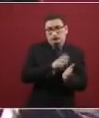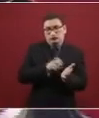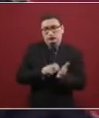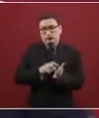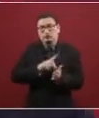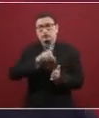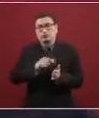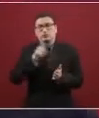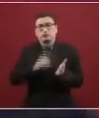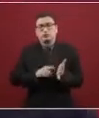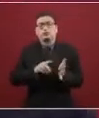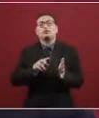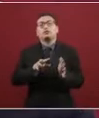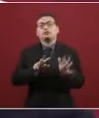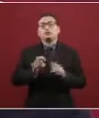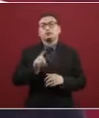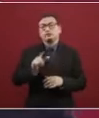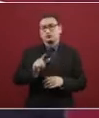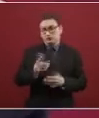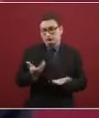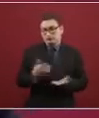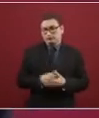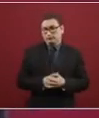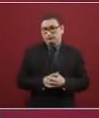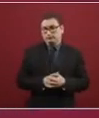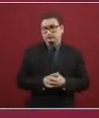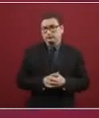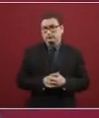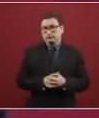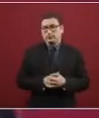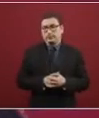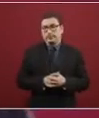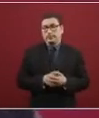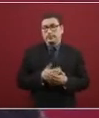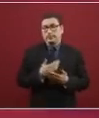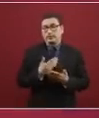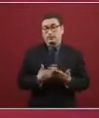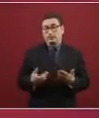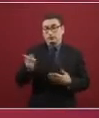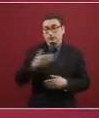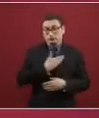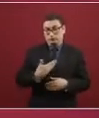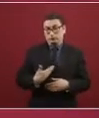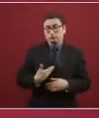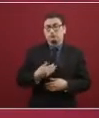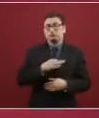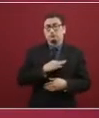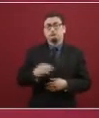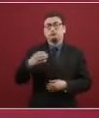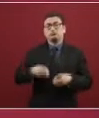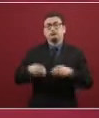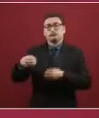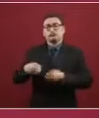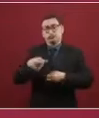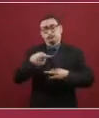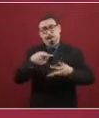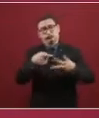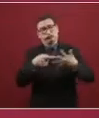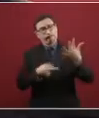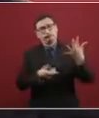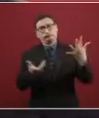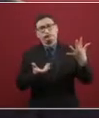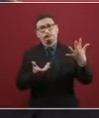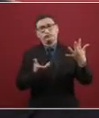1917 entonces ahora se puede juzgar al presidente por varios delitos y lo que